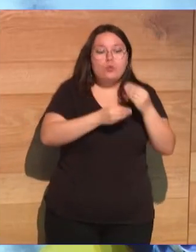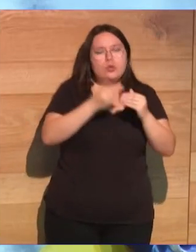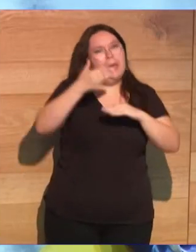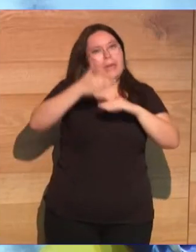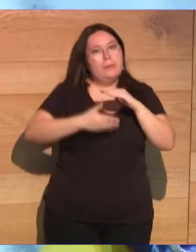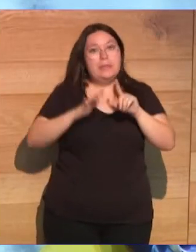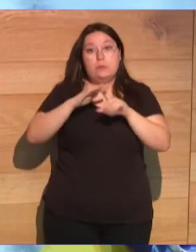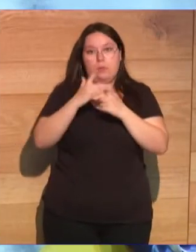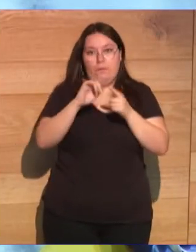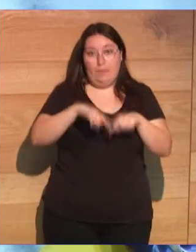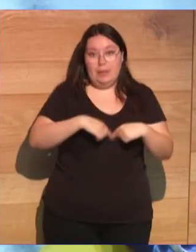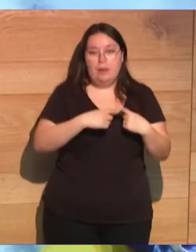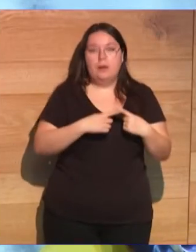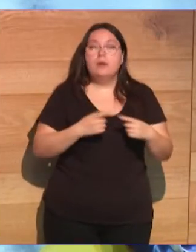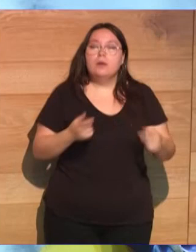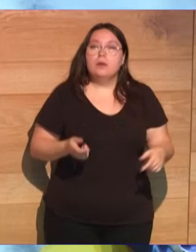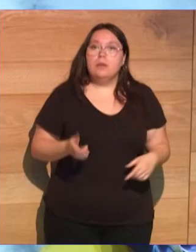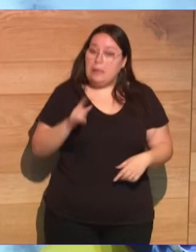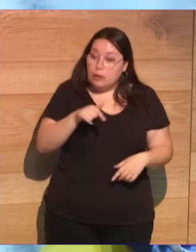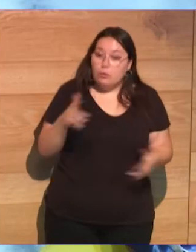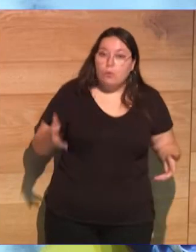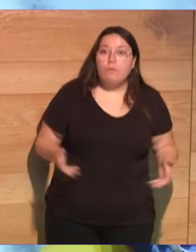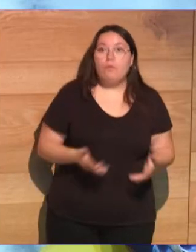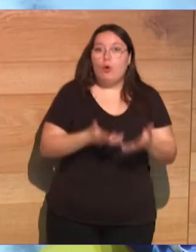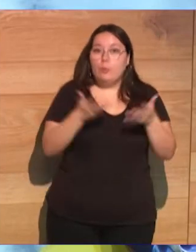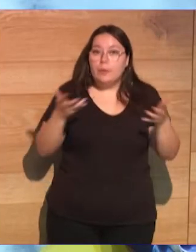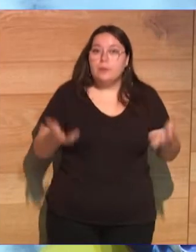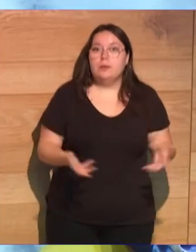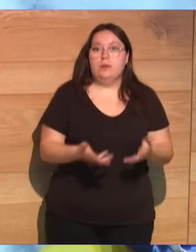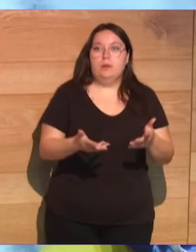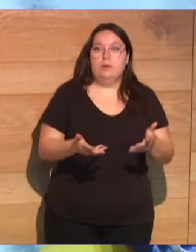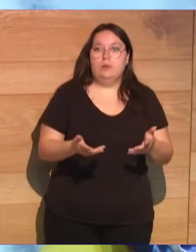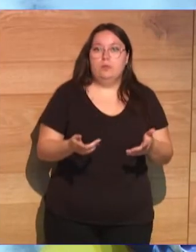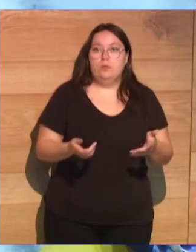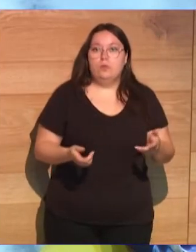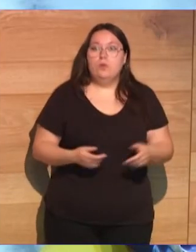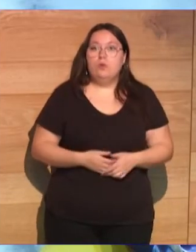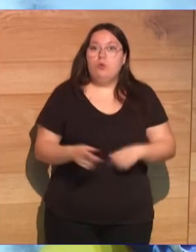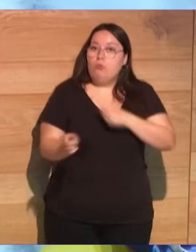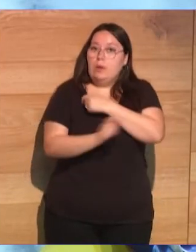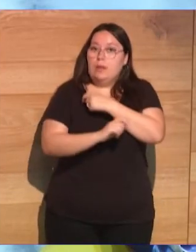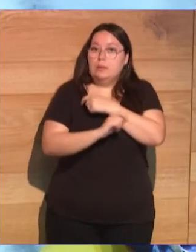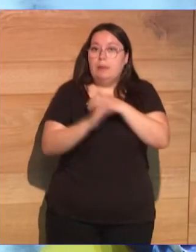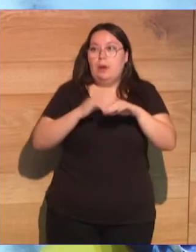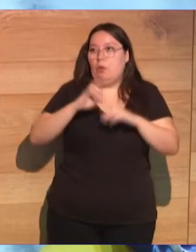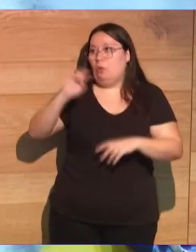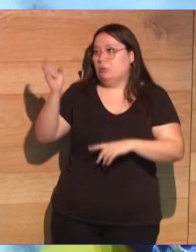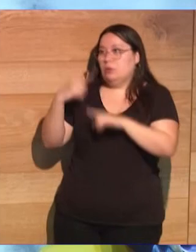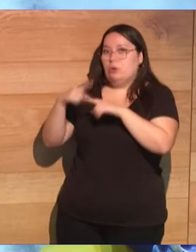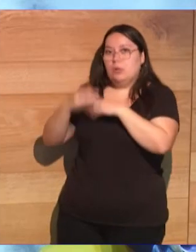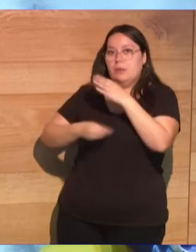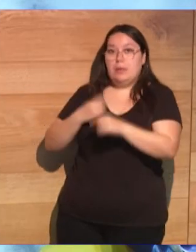situaciones familiares y fomentar eso como un pequeño recorrido para hacer otras cosas que puedan ser igual